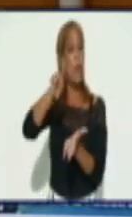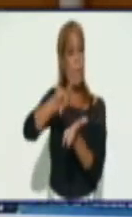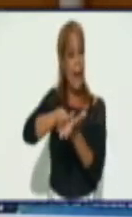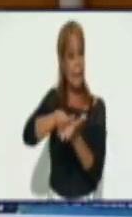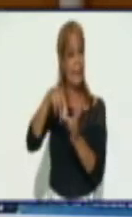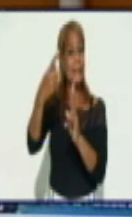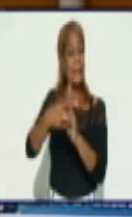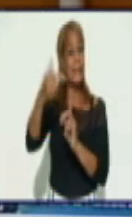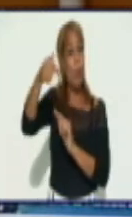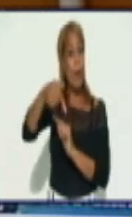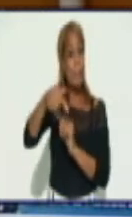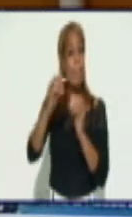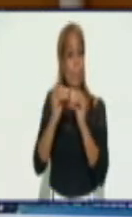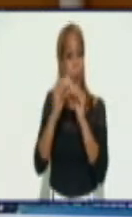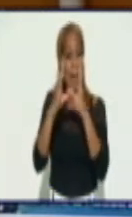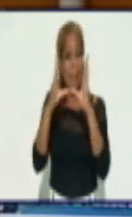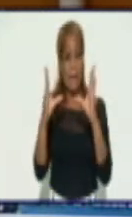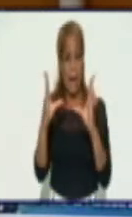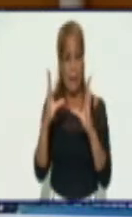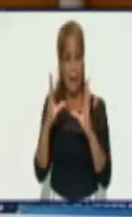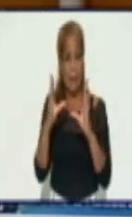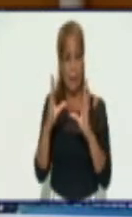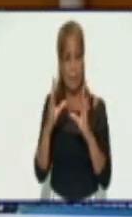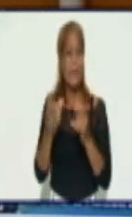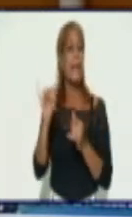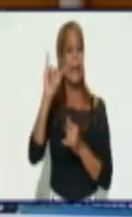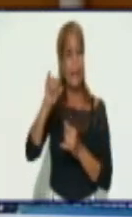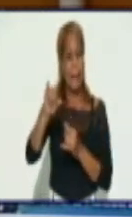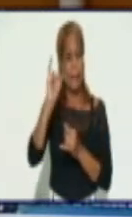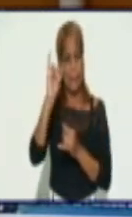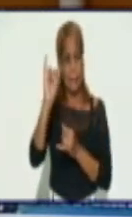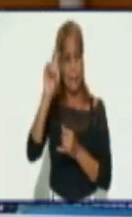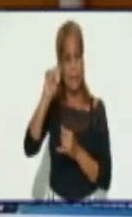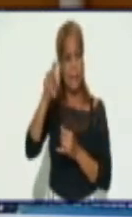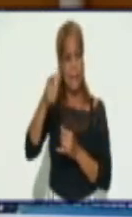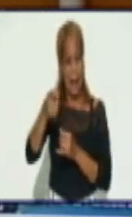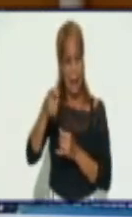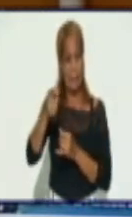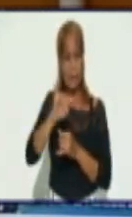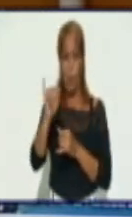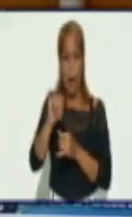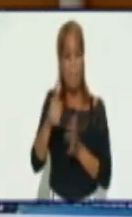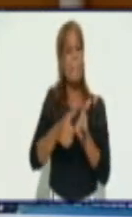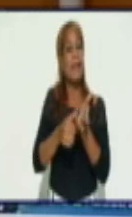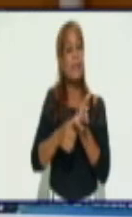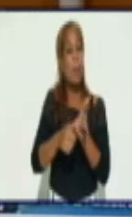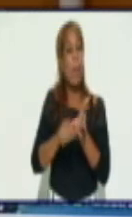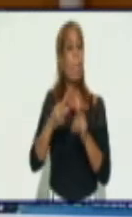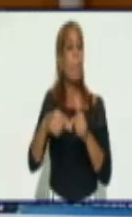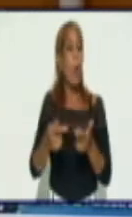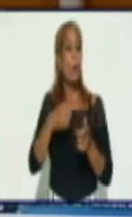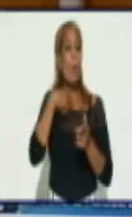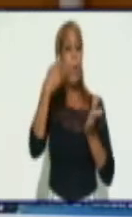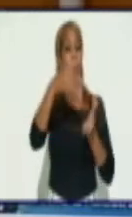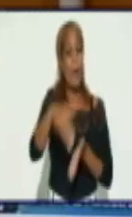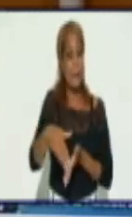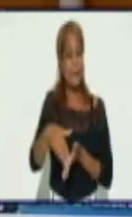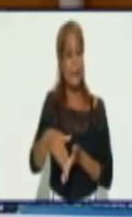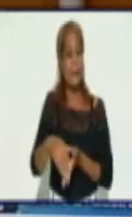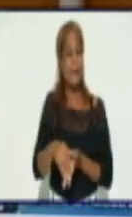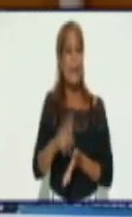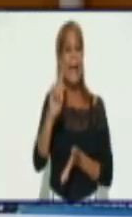en horas de la mañana el inah mantendrá los trámites de pensión por muerte los martes y jueves la oficina de multa